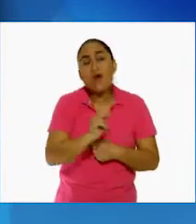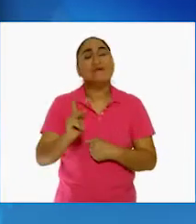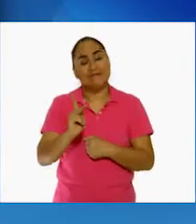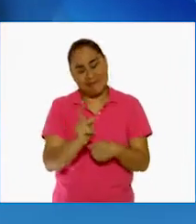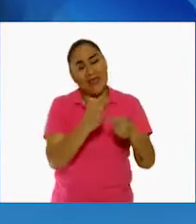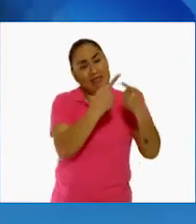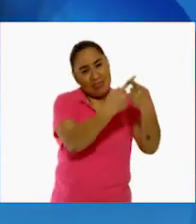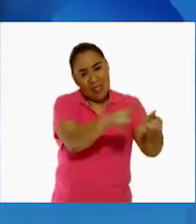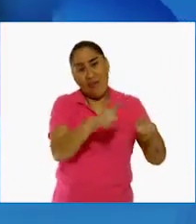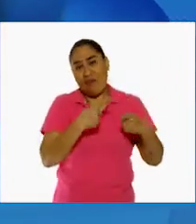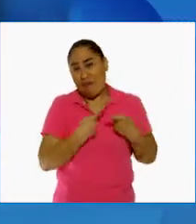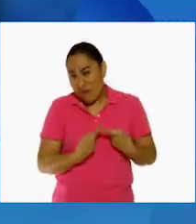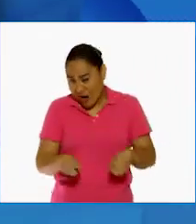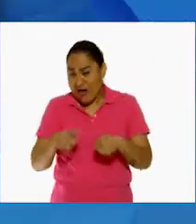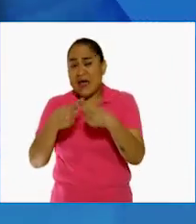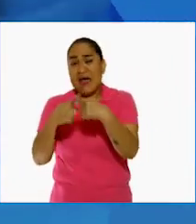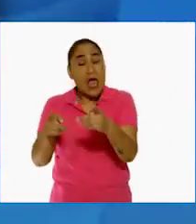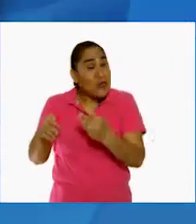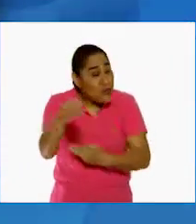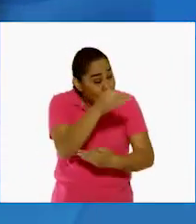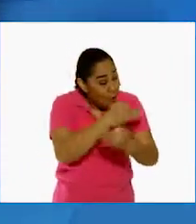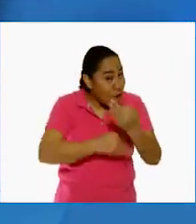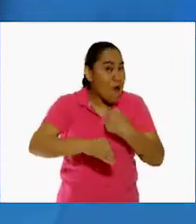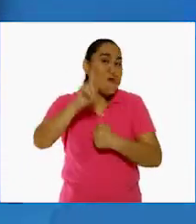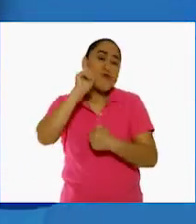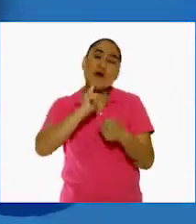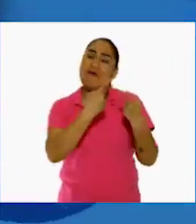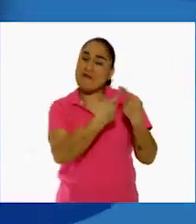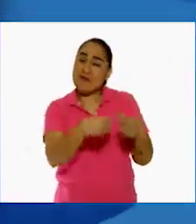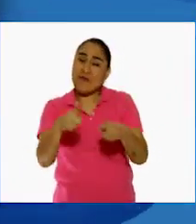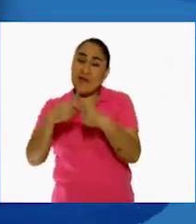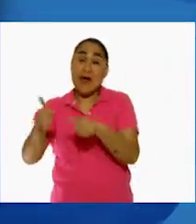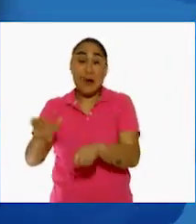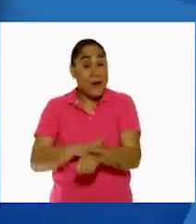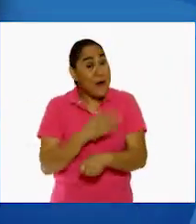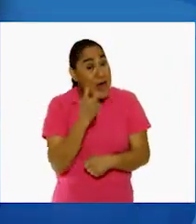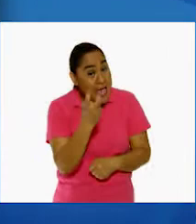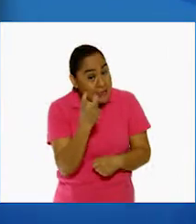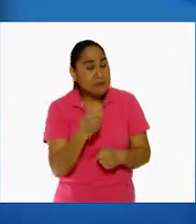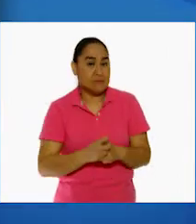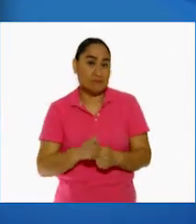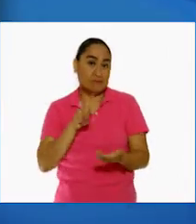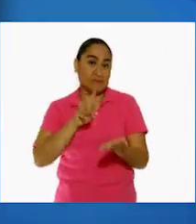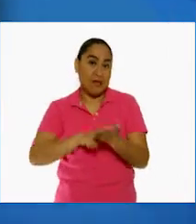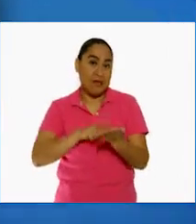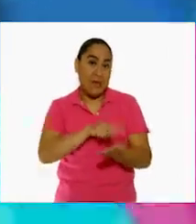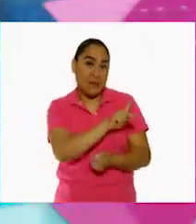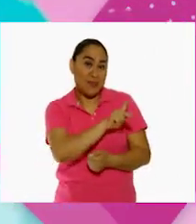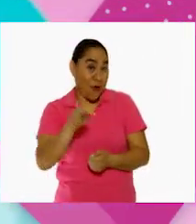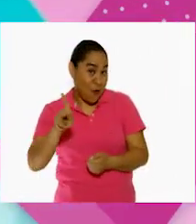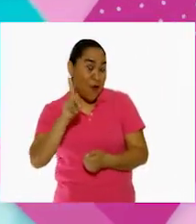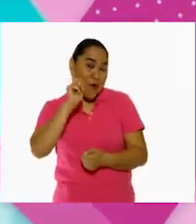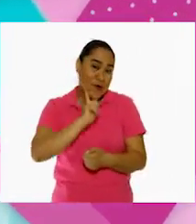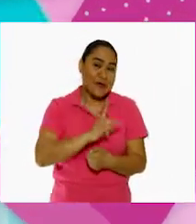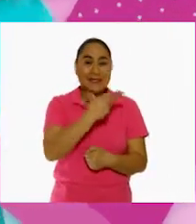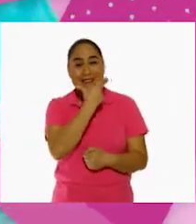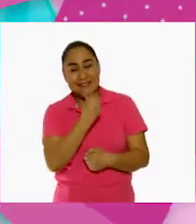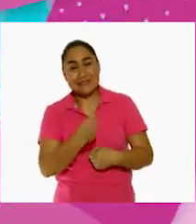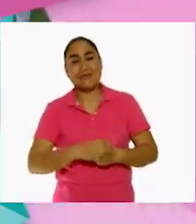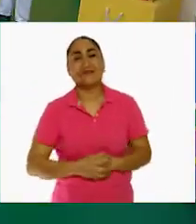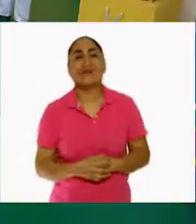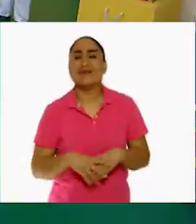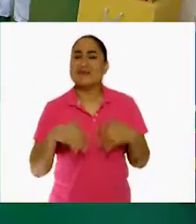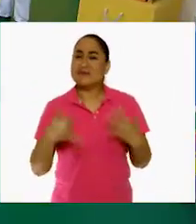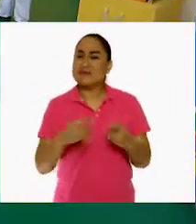diferentes, todas son diferentes y por eso somos valiosos y valiosas. ¡Qué